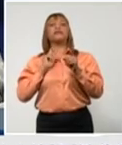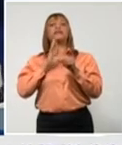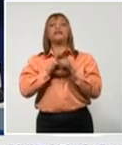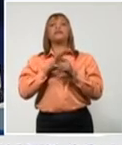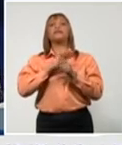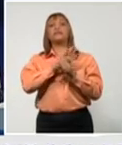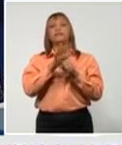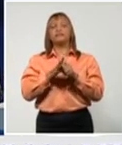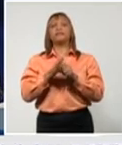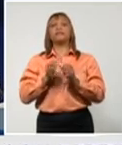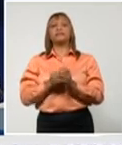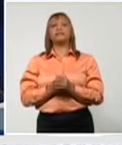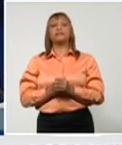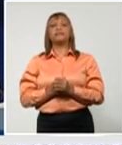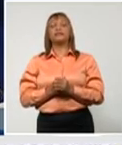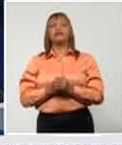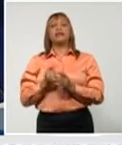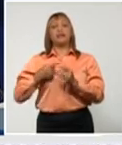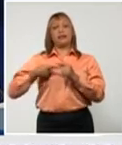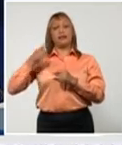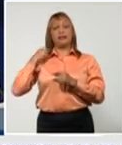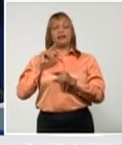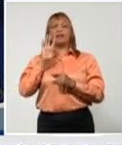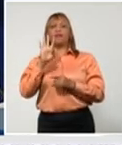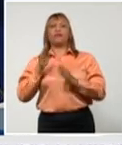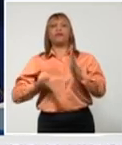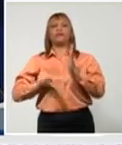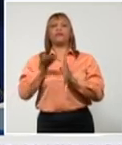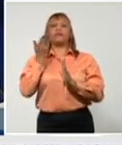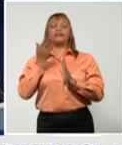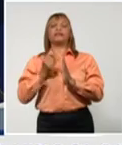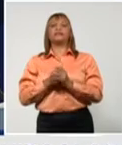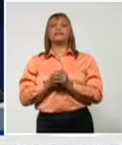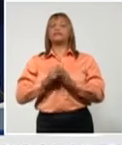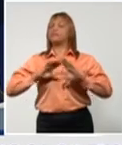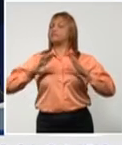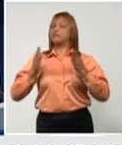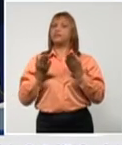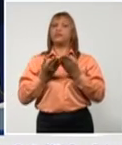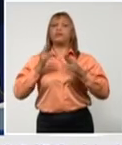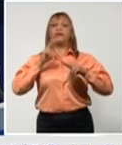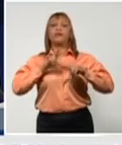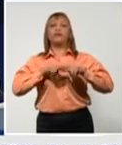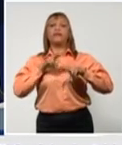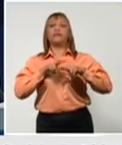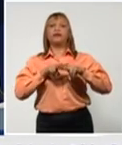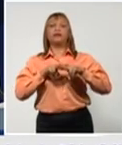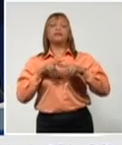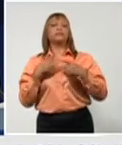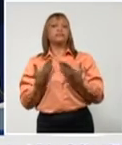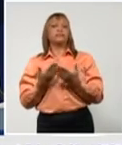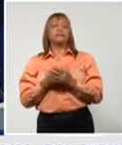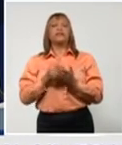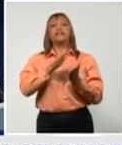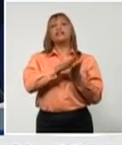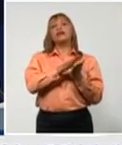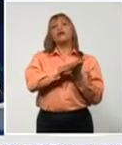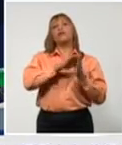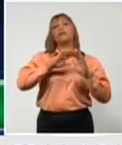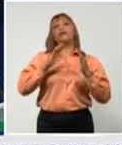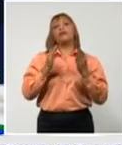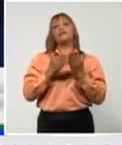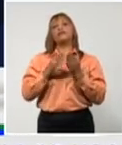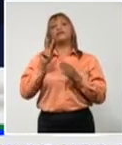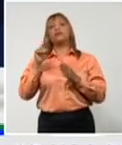dieron 4 altas, todas de La Habana, por lo tanto se acumulan